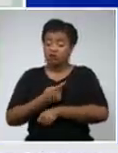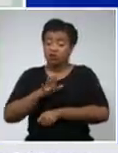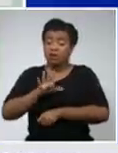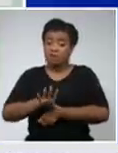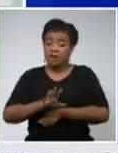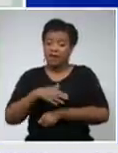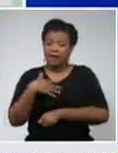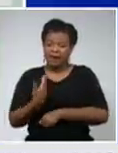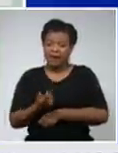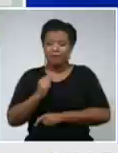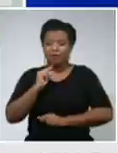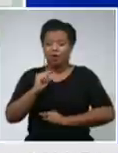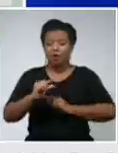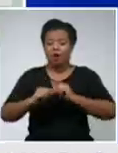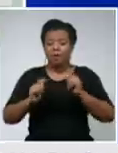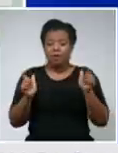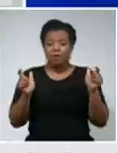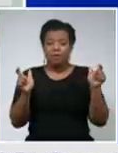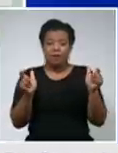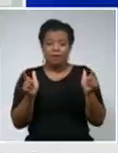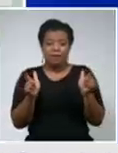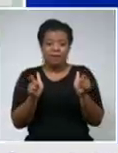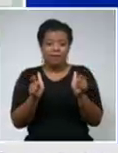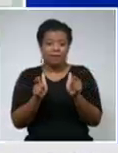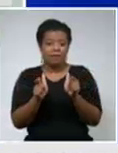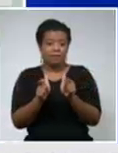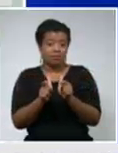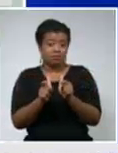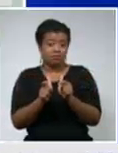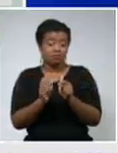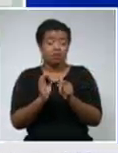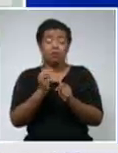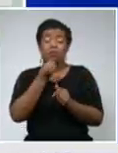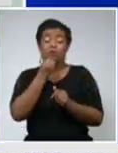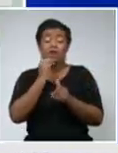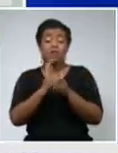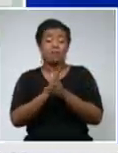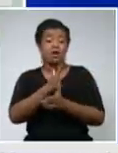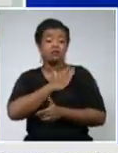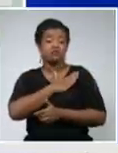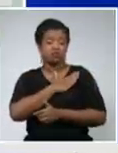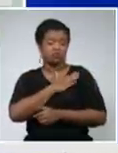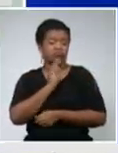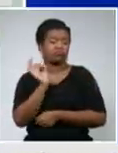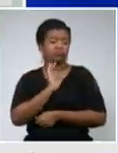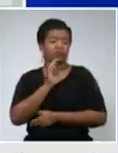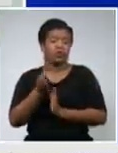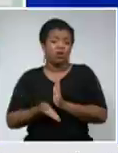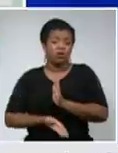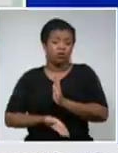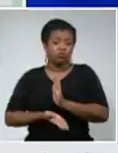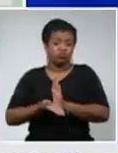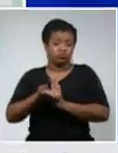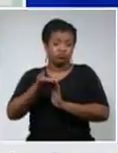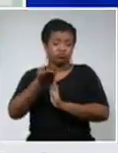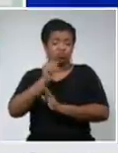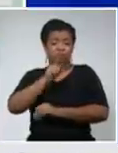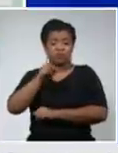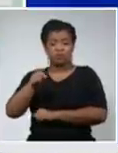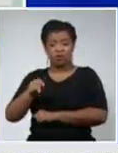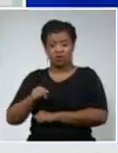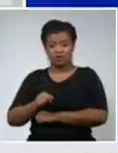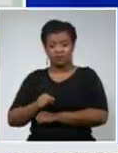disminuyendo, pues tal vez terminemos el mes de marzo con un mayor número de casos que en el mes de febrero, que